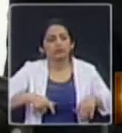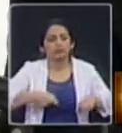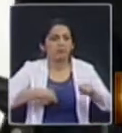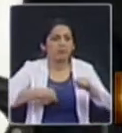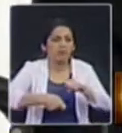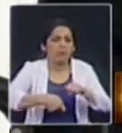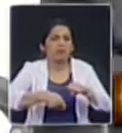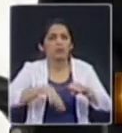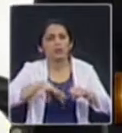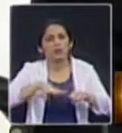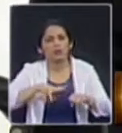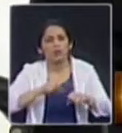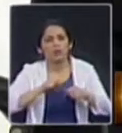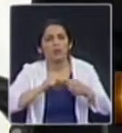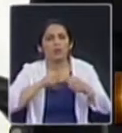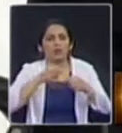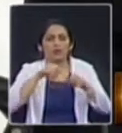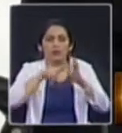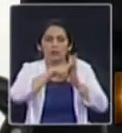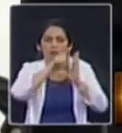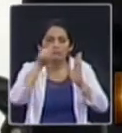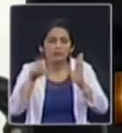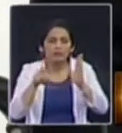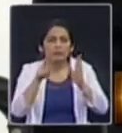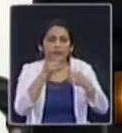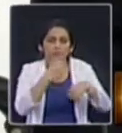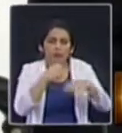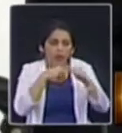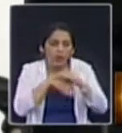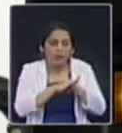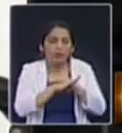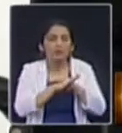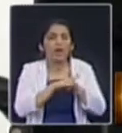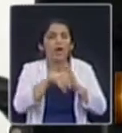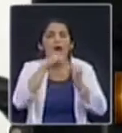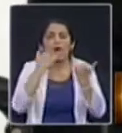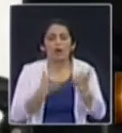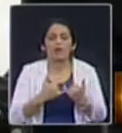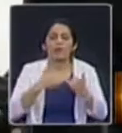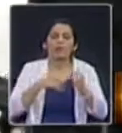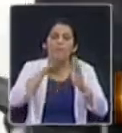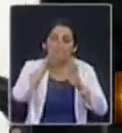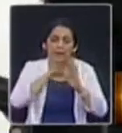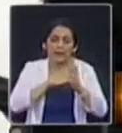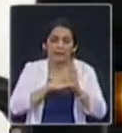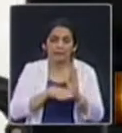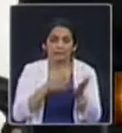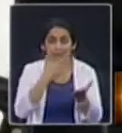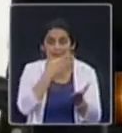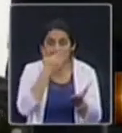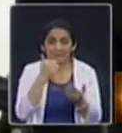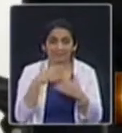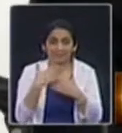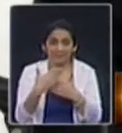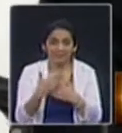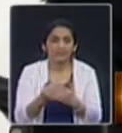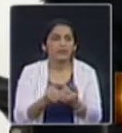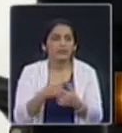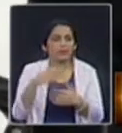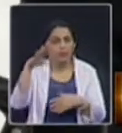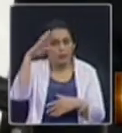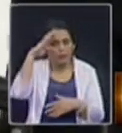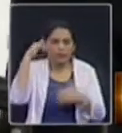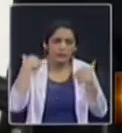asesinatos, de robo a locales comerciales, han disminuido. Aspiramos a seguir haciendo estas intervenciones en